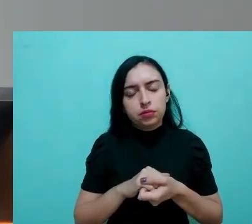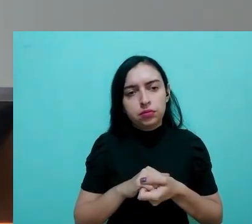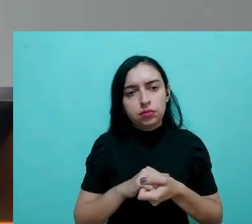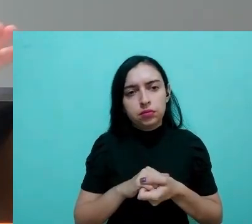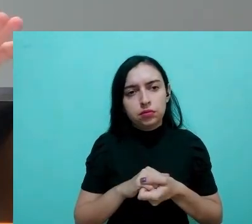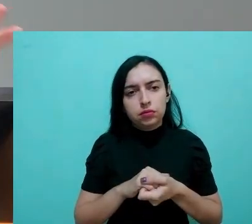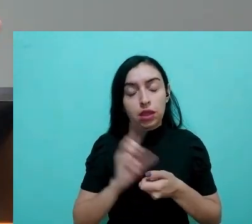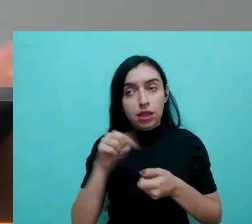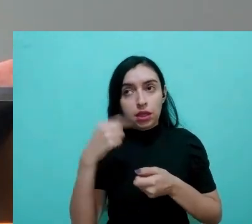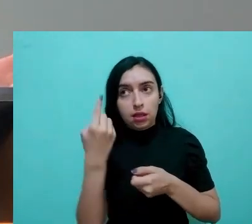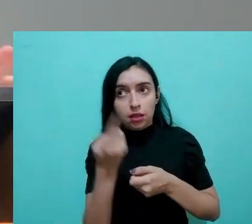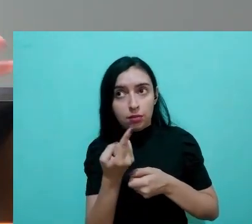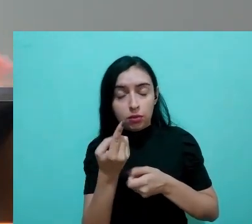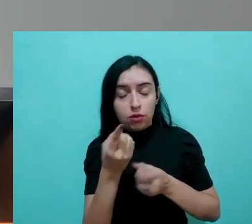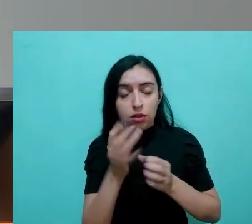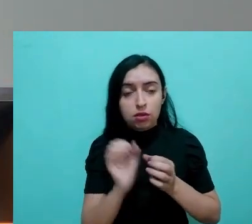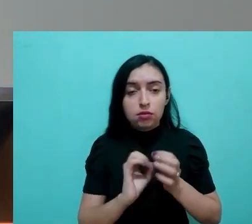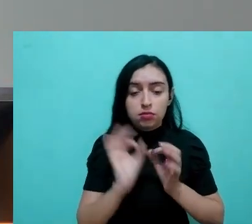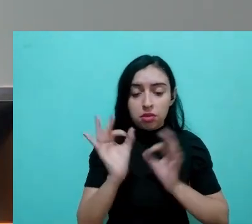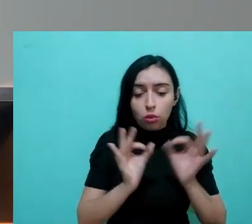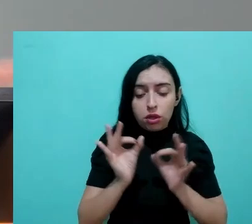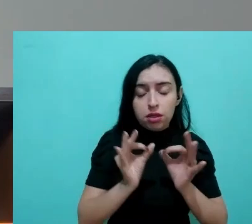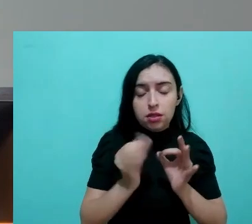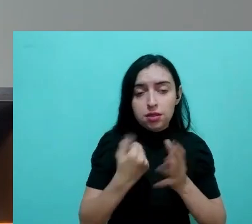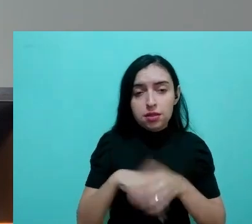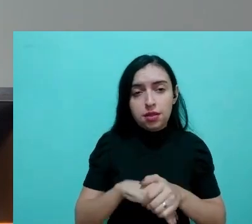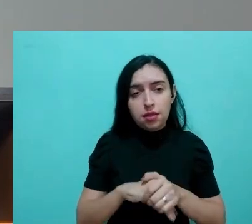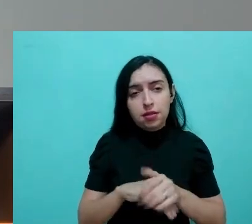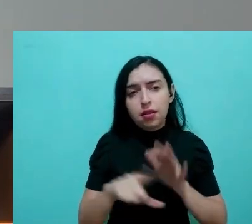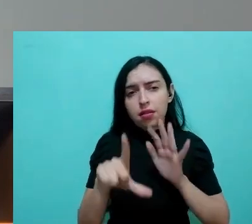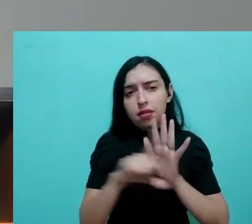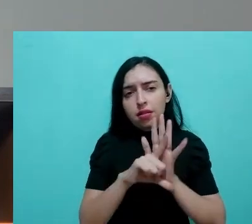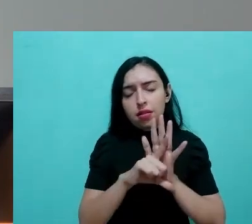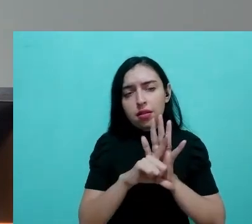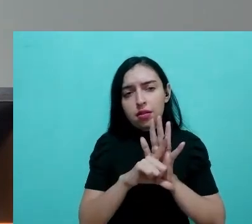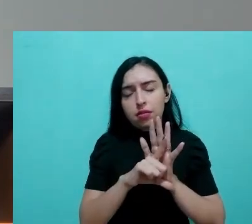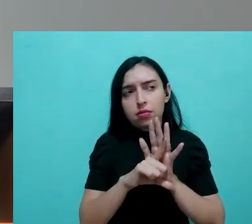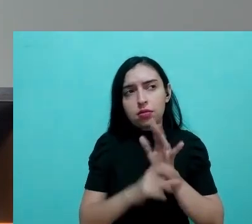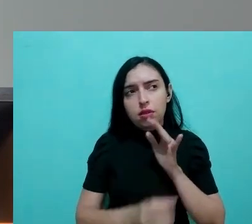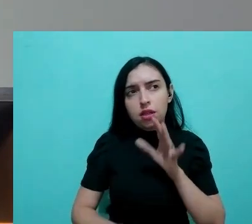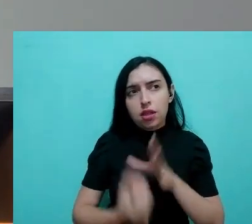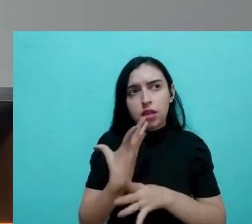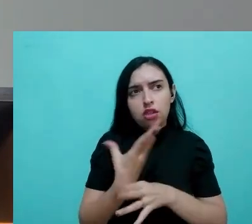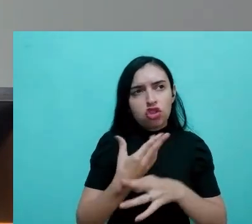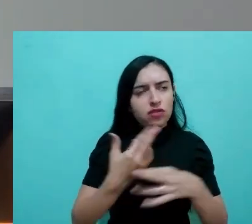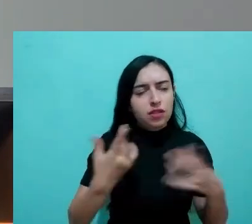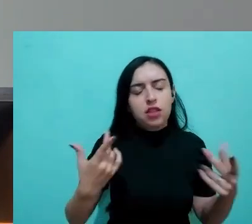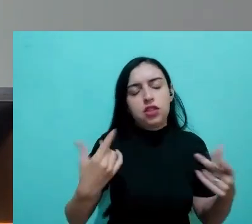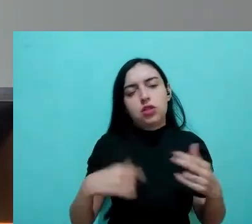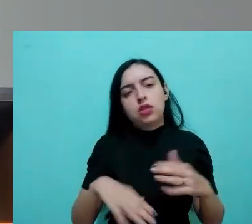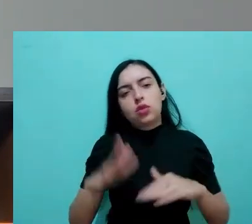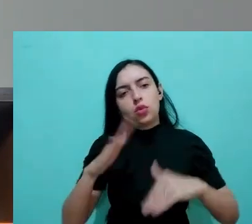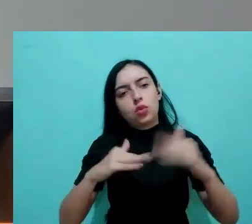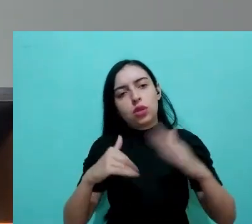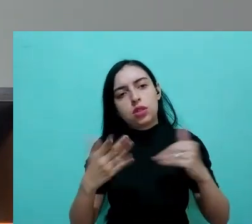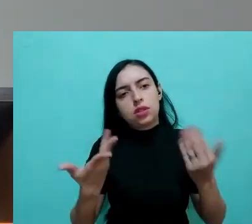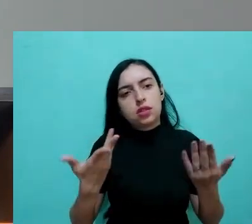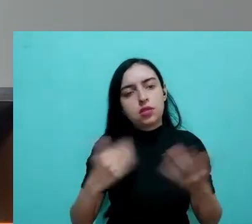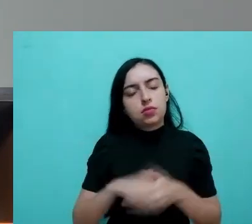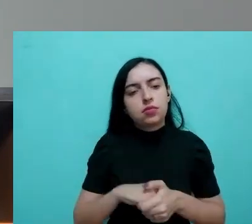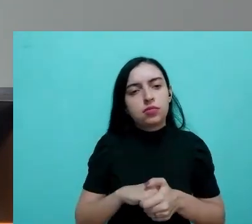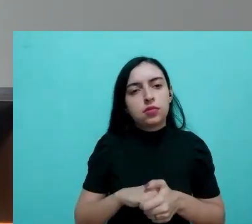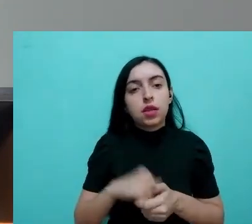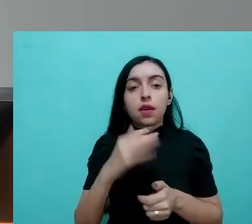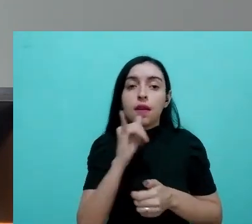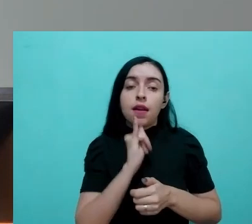Después de rechazar la idea de Sieyès, hemos inventado otras cosas. Otras cosas puede ser, por